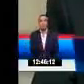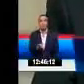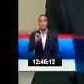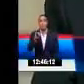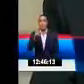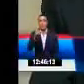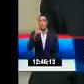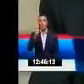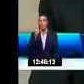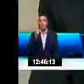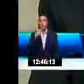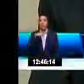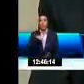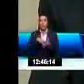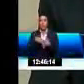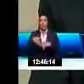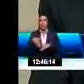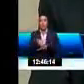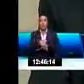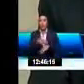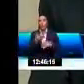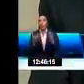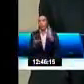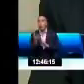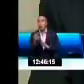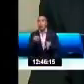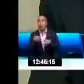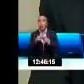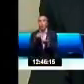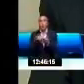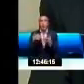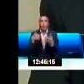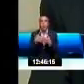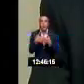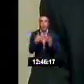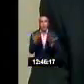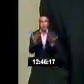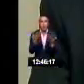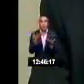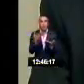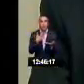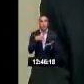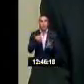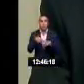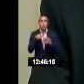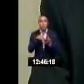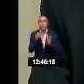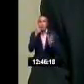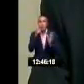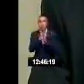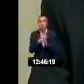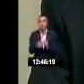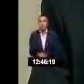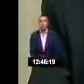las direcciones de donde fueron o donde surgieron los equipos de que se generaron las demandas.